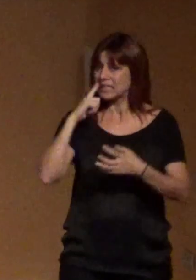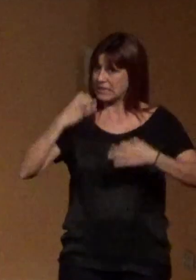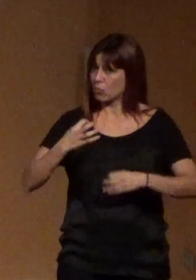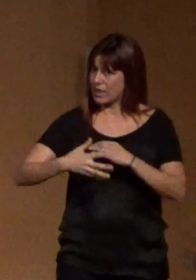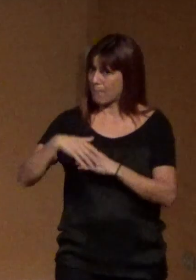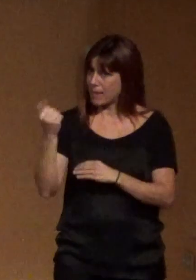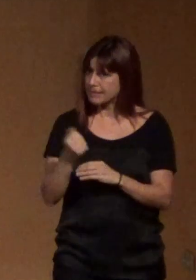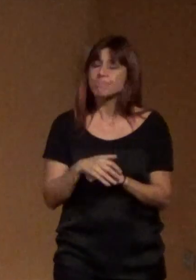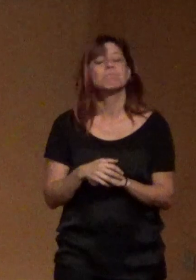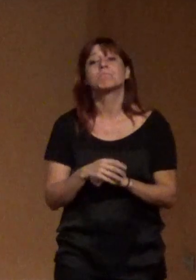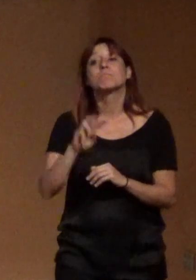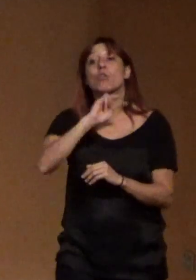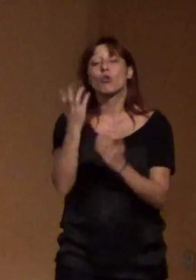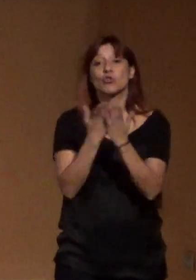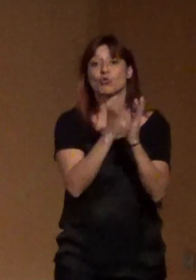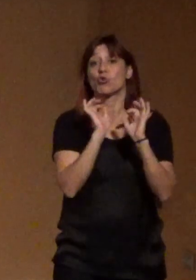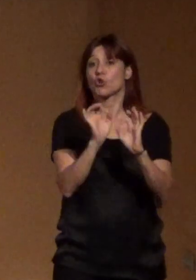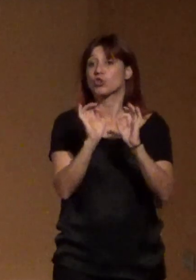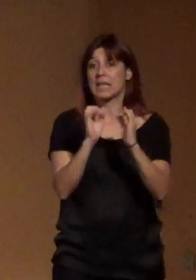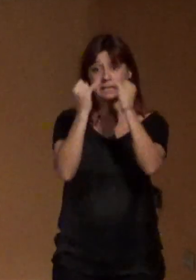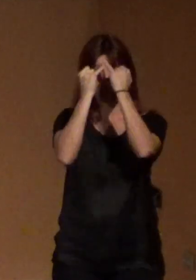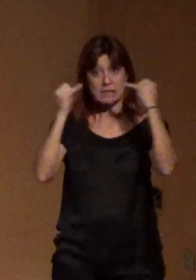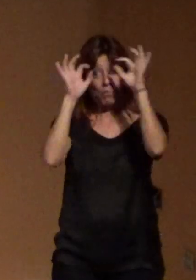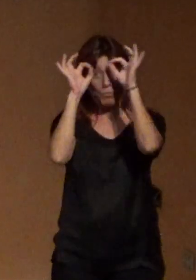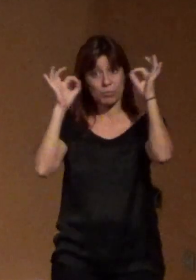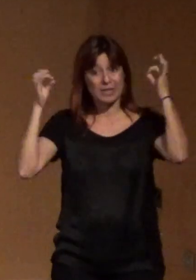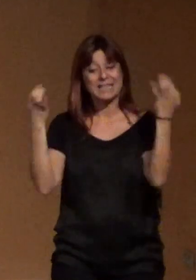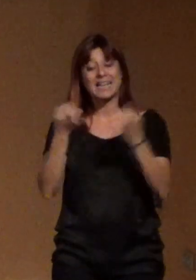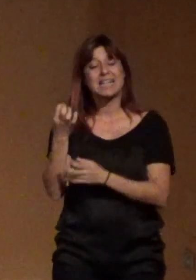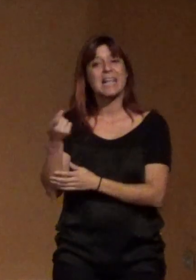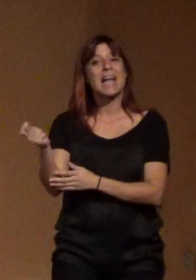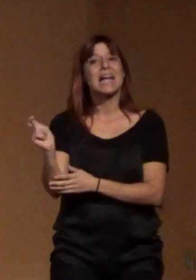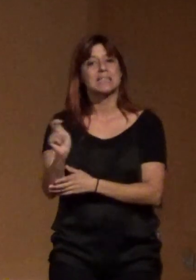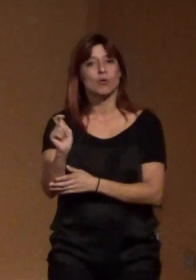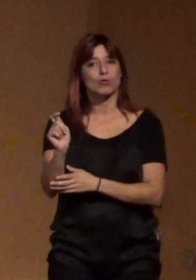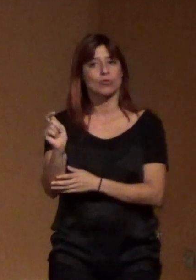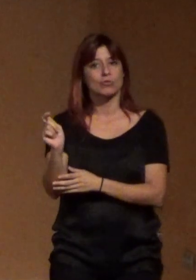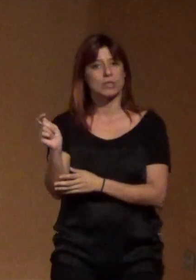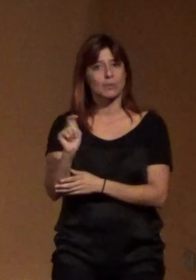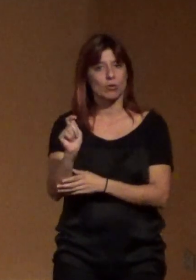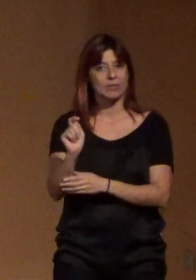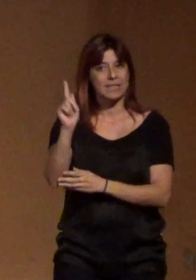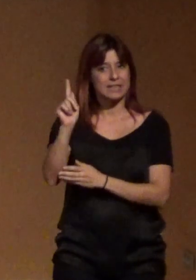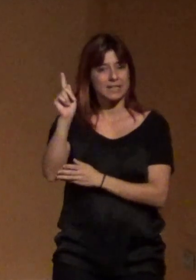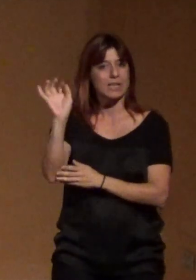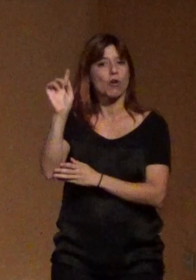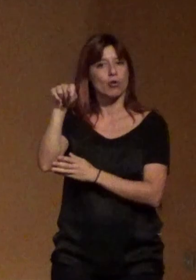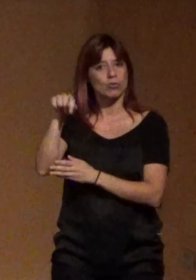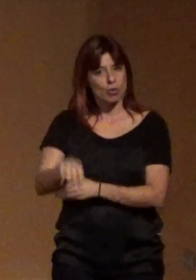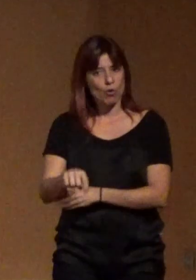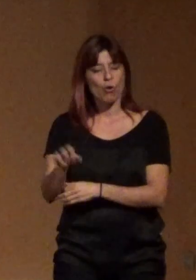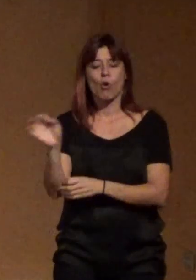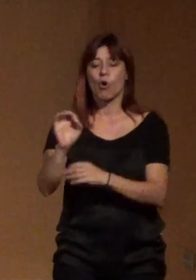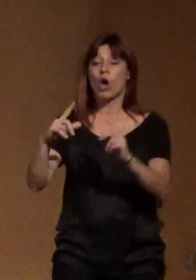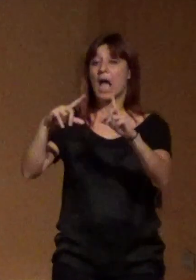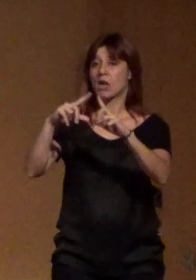P300, que es un un estímulo infrecuente, un tic, tic, tic, toc, o ver un icono